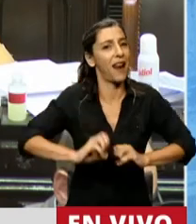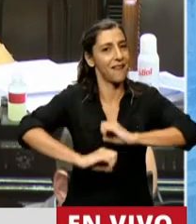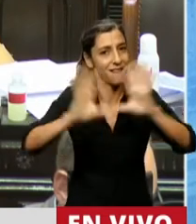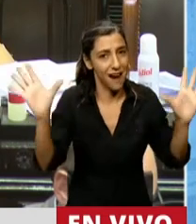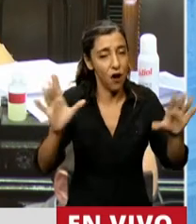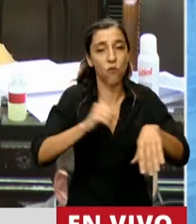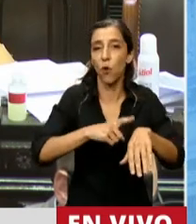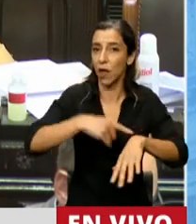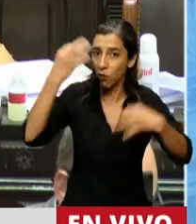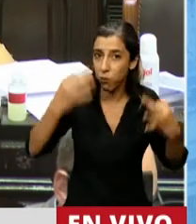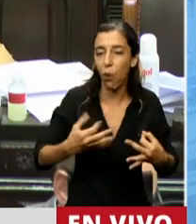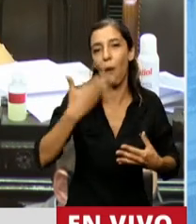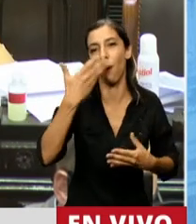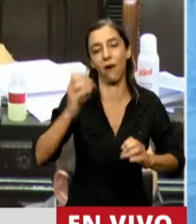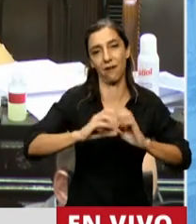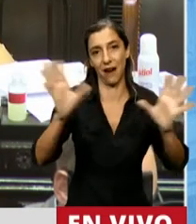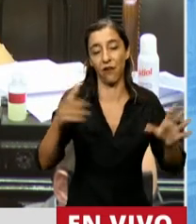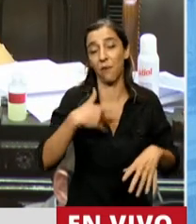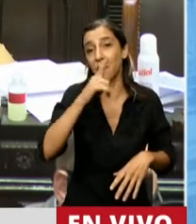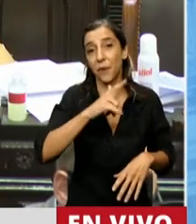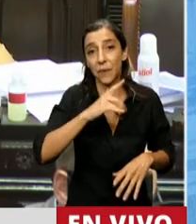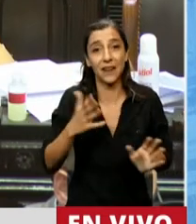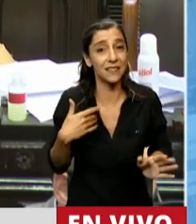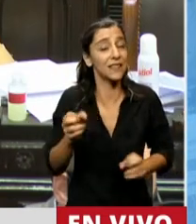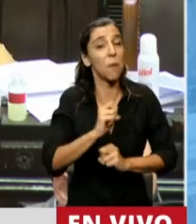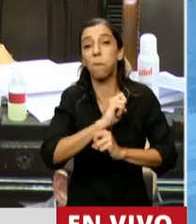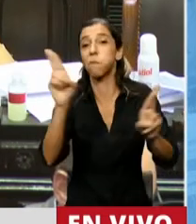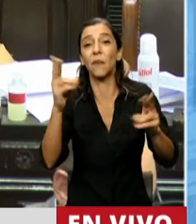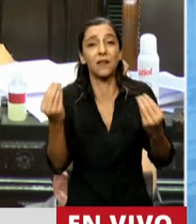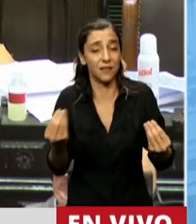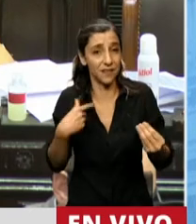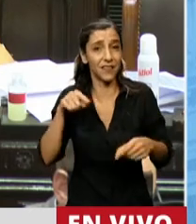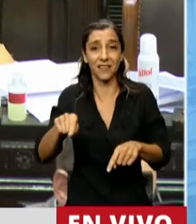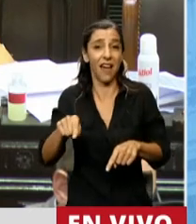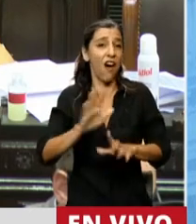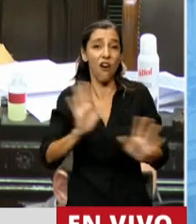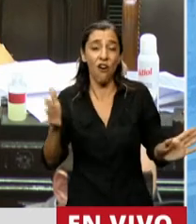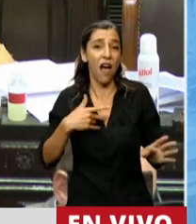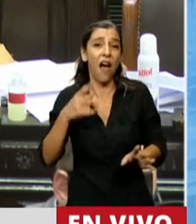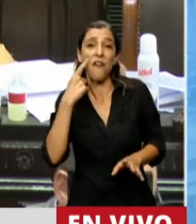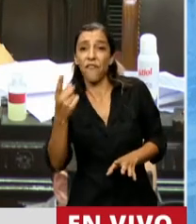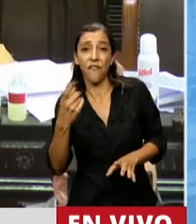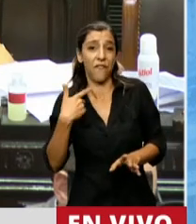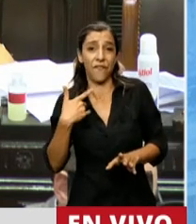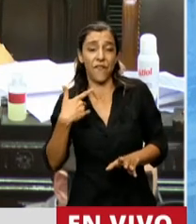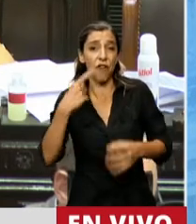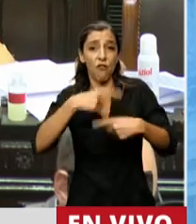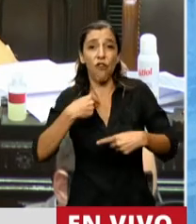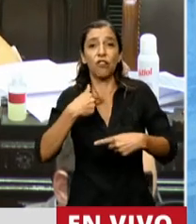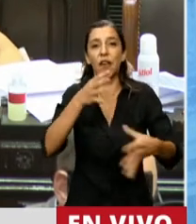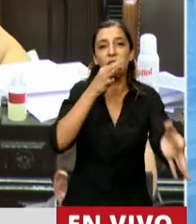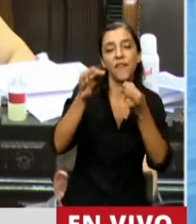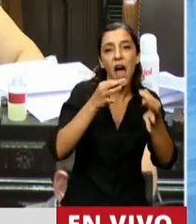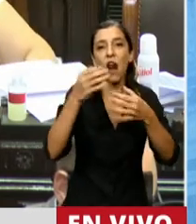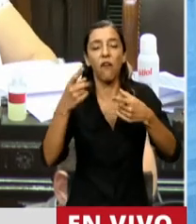decirlas. Porque creo que no hay nada peor que minar los puentes del desarrollo que se construyen con diálogo, con